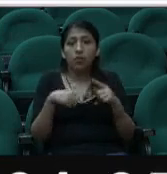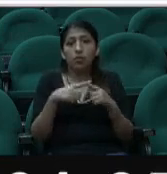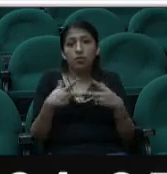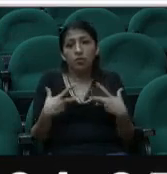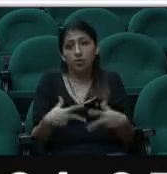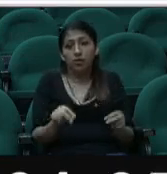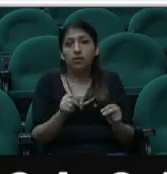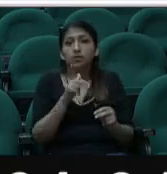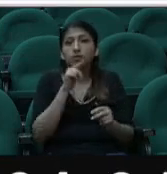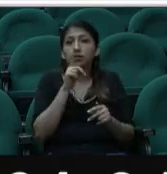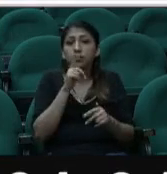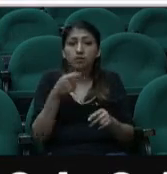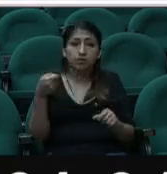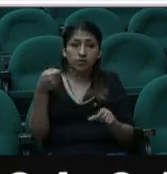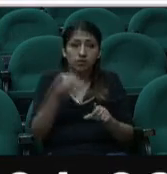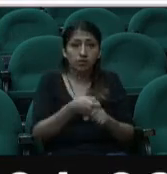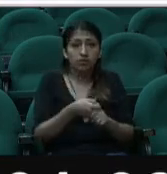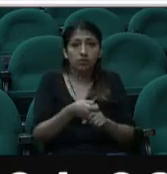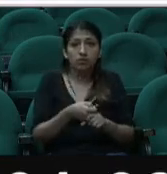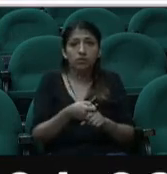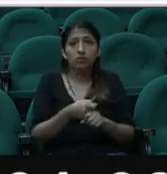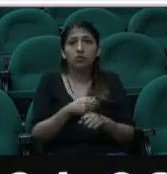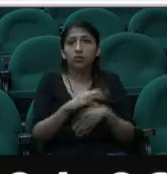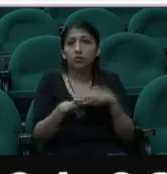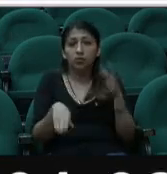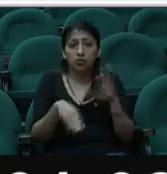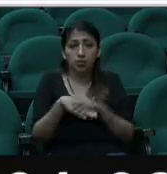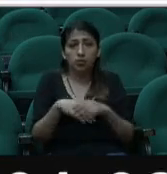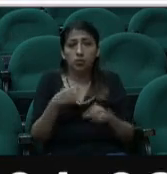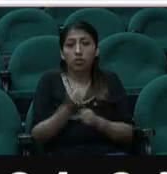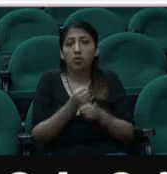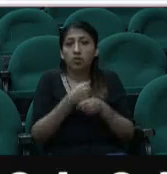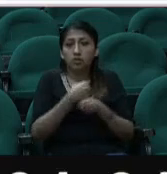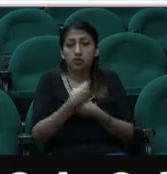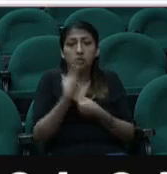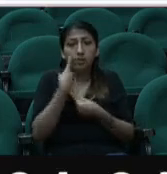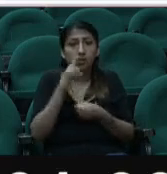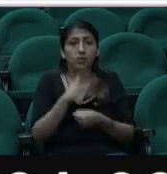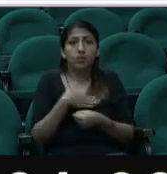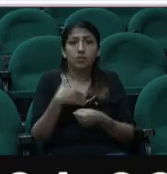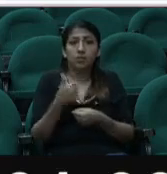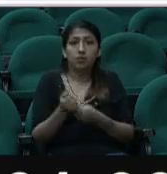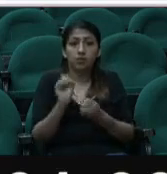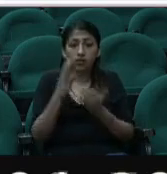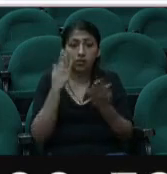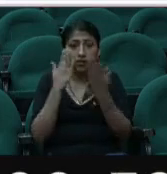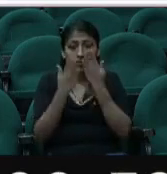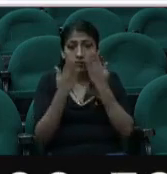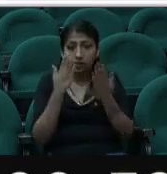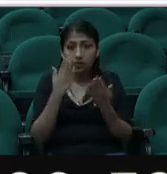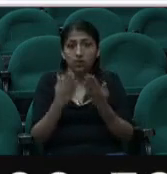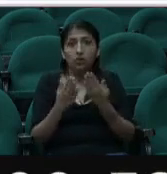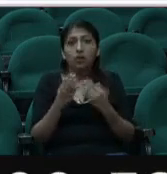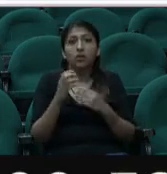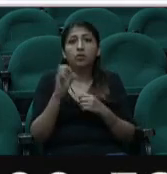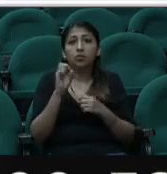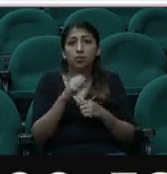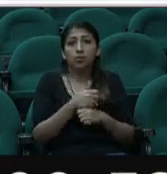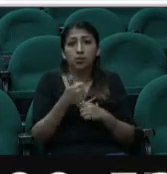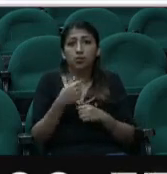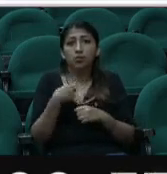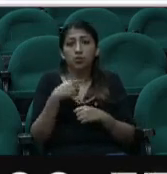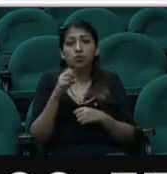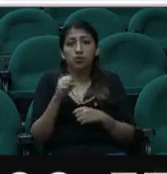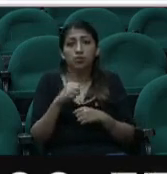quienes han aportado y sin duda todo lo que se pueda hacer para mejorar y transparentar esto va a ser bueno